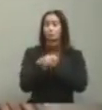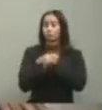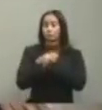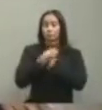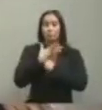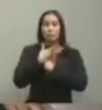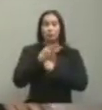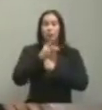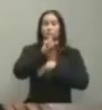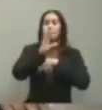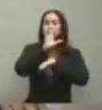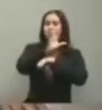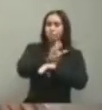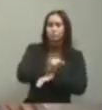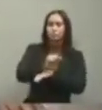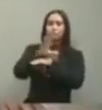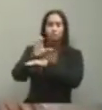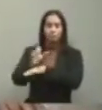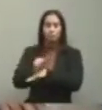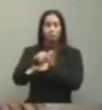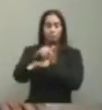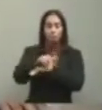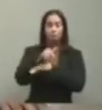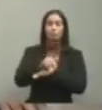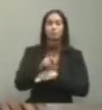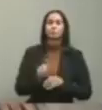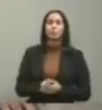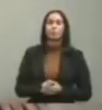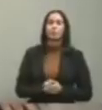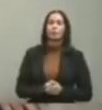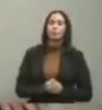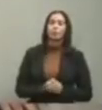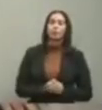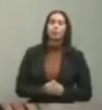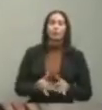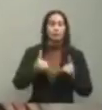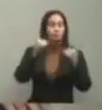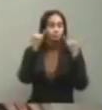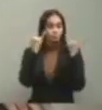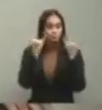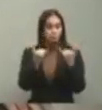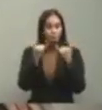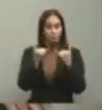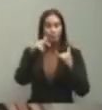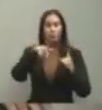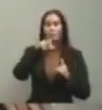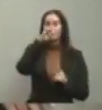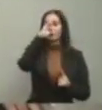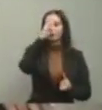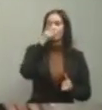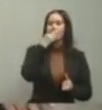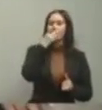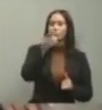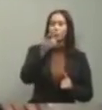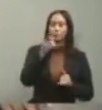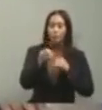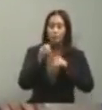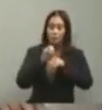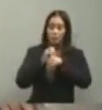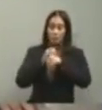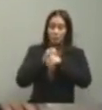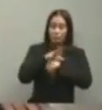habituales en estos casos hasta tanto no se tenga en la república dominicana una transmisión